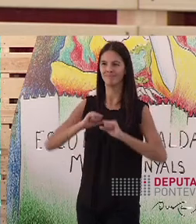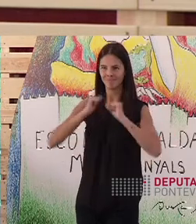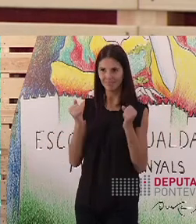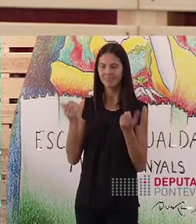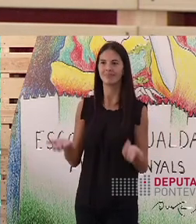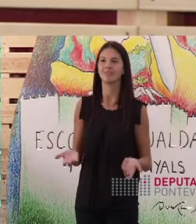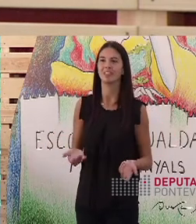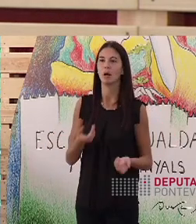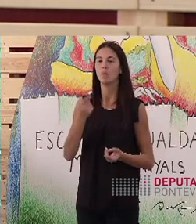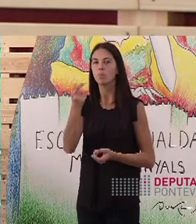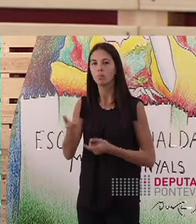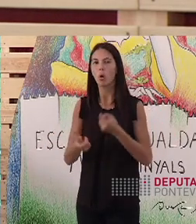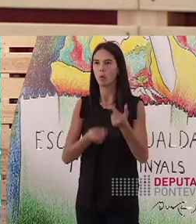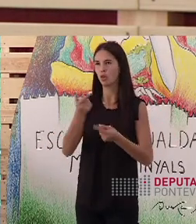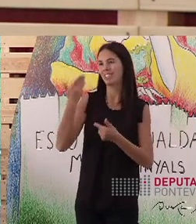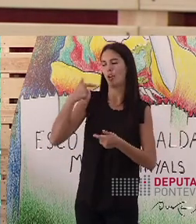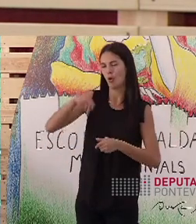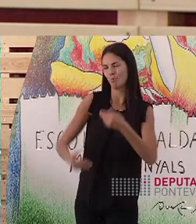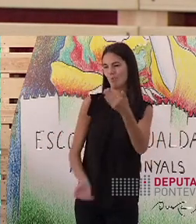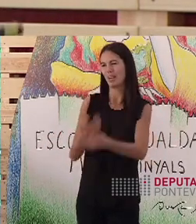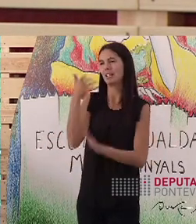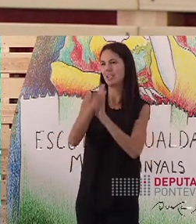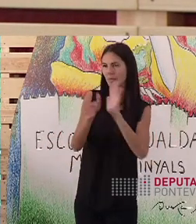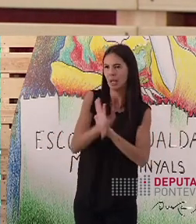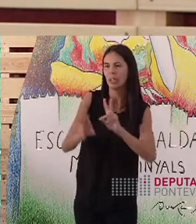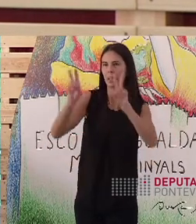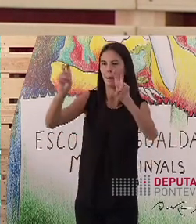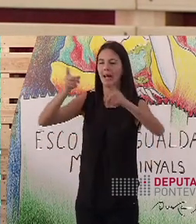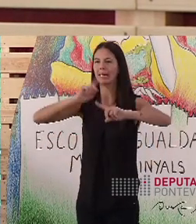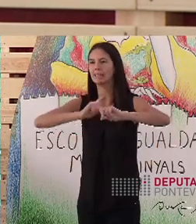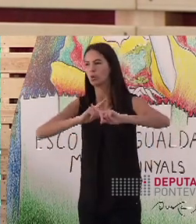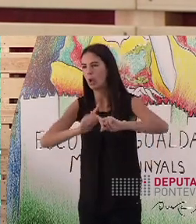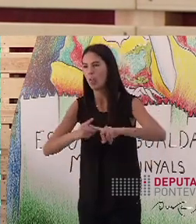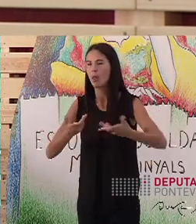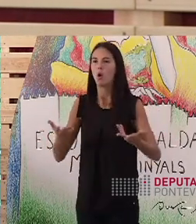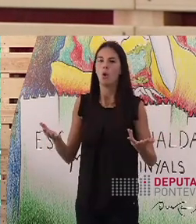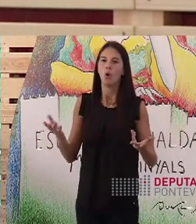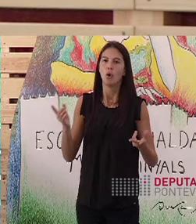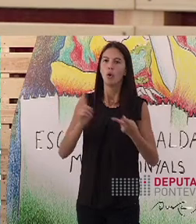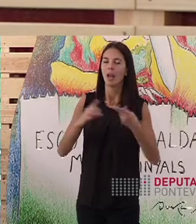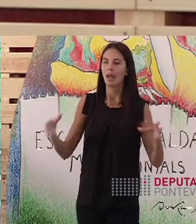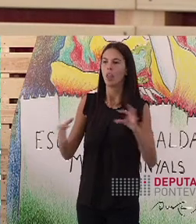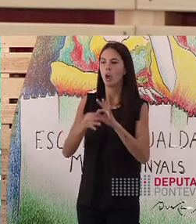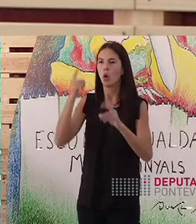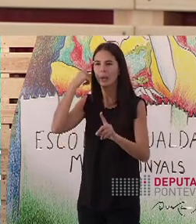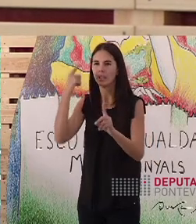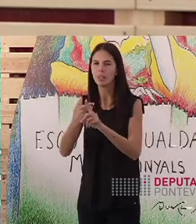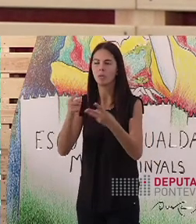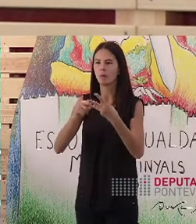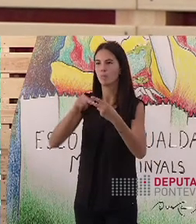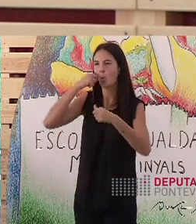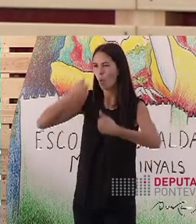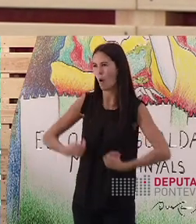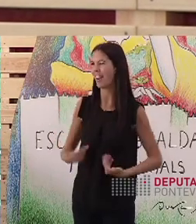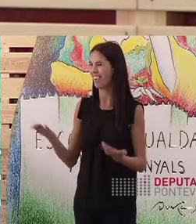apuntamos, bueno, se foron apuntando ao largo da mañá, ¿no? Que ten que ver coa sexualización, que ten que ver coa objetivización, deshumanización,